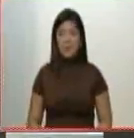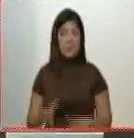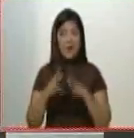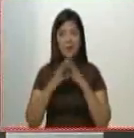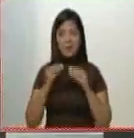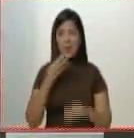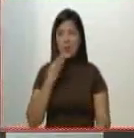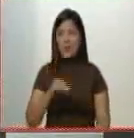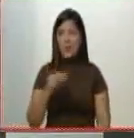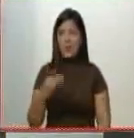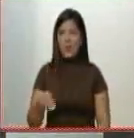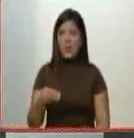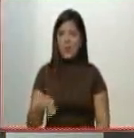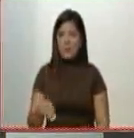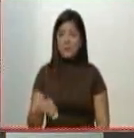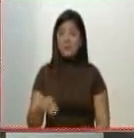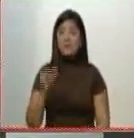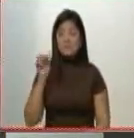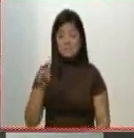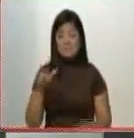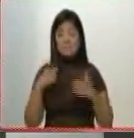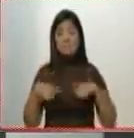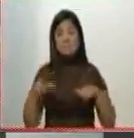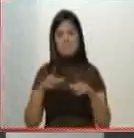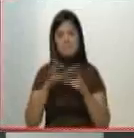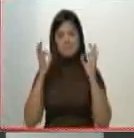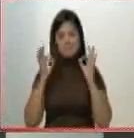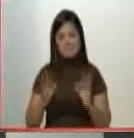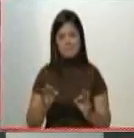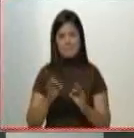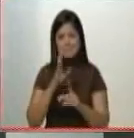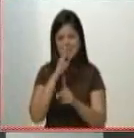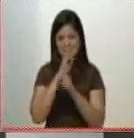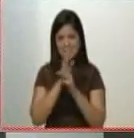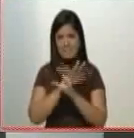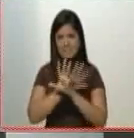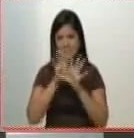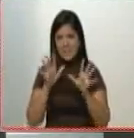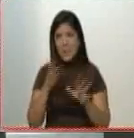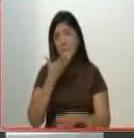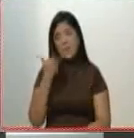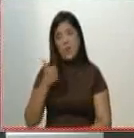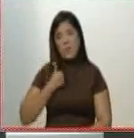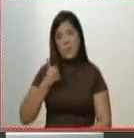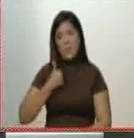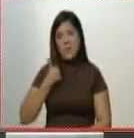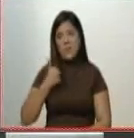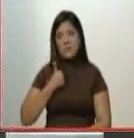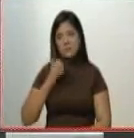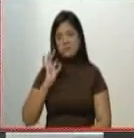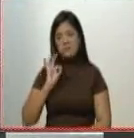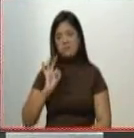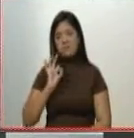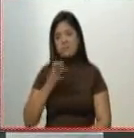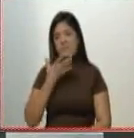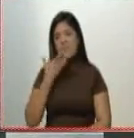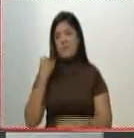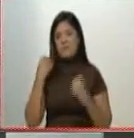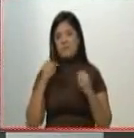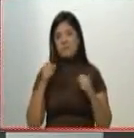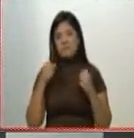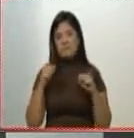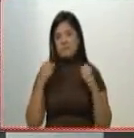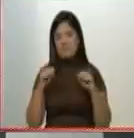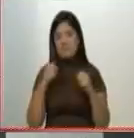atletas. Sin duda, un espacio que va a permitir la concentración de mayor provecho, sacarle mayor provecho a las concentraciones de cada una